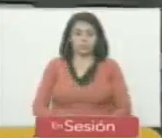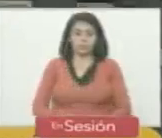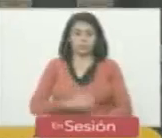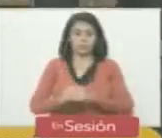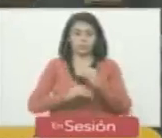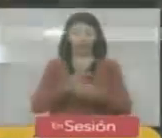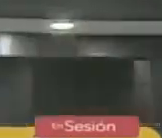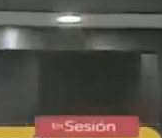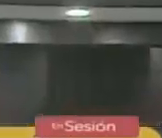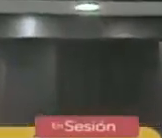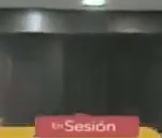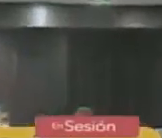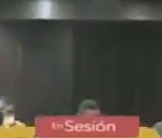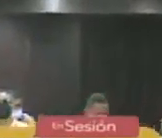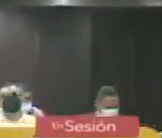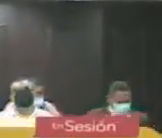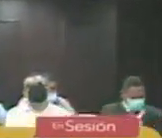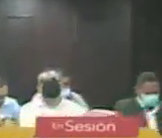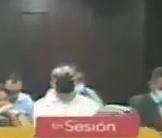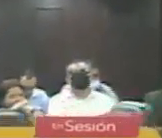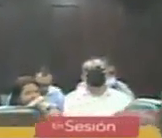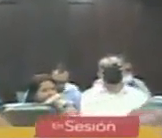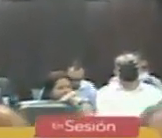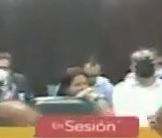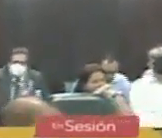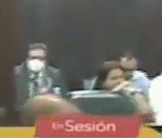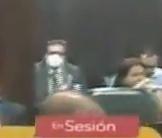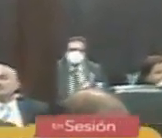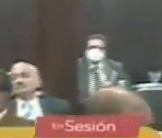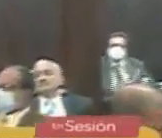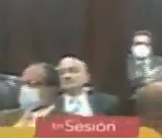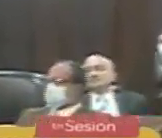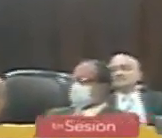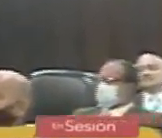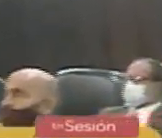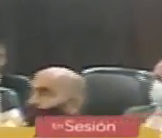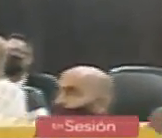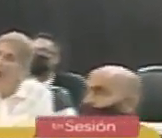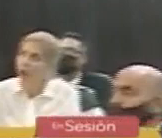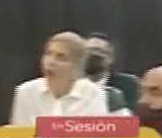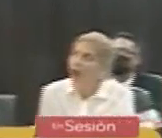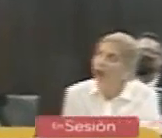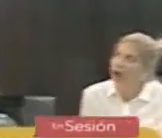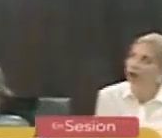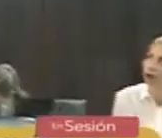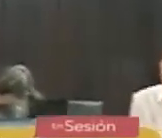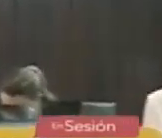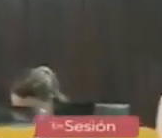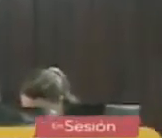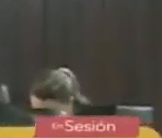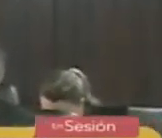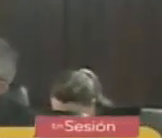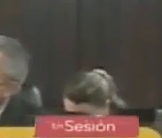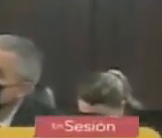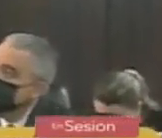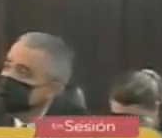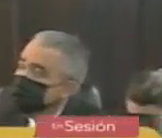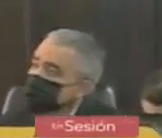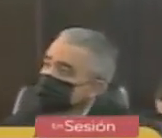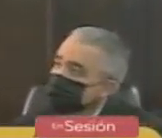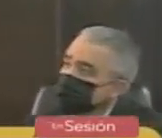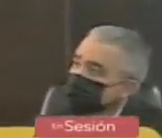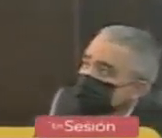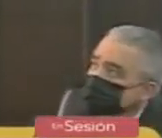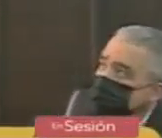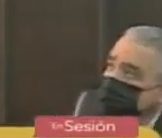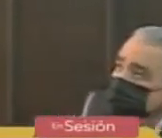nosotros, desde la bancada de la oposición democrática en la institucionalidad de las Fuerzas Armadas, nos sumamos a la conmemoración